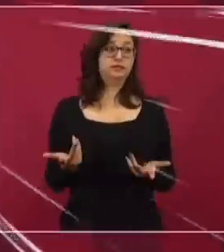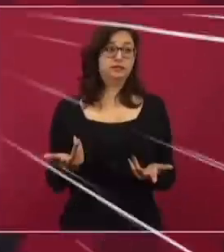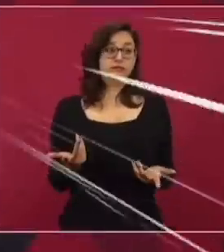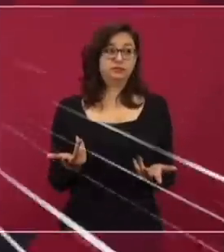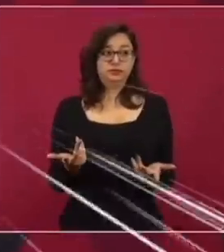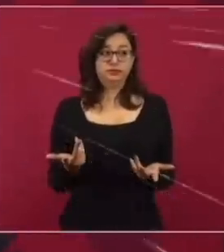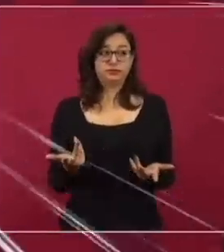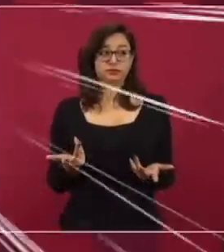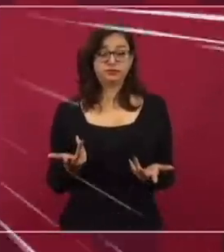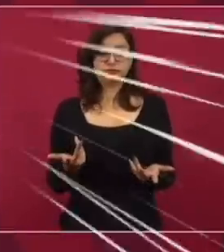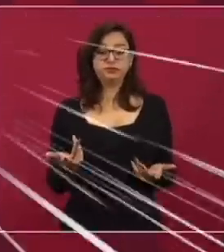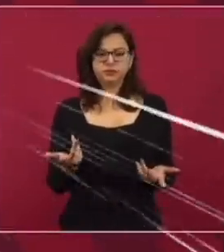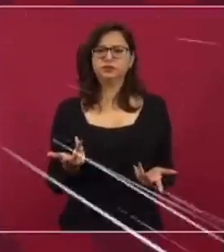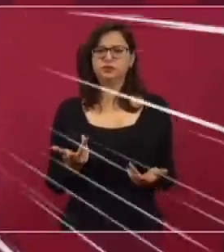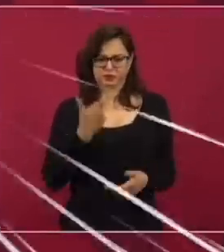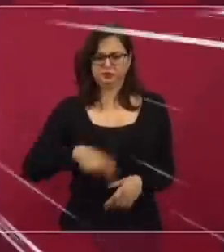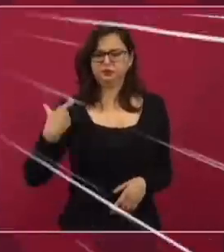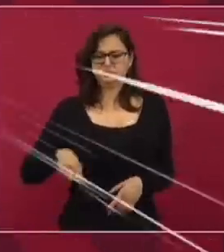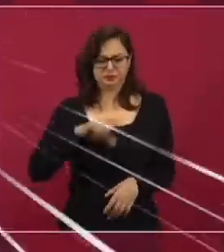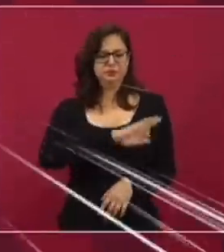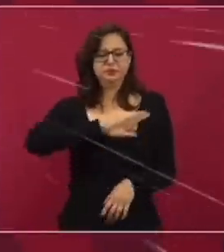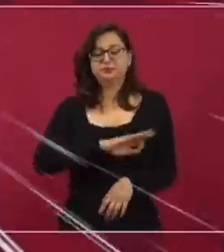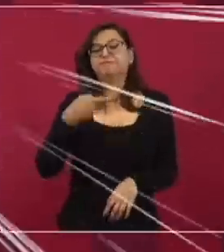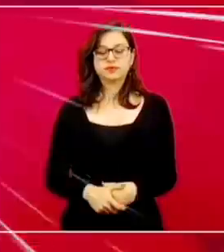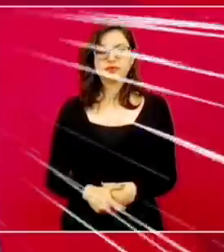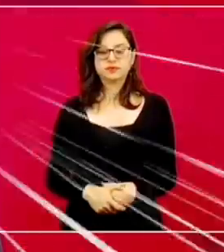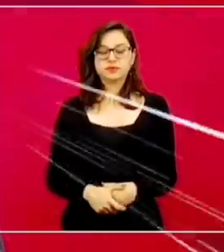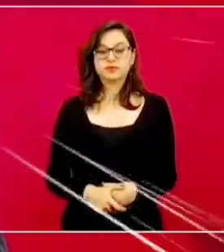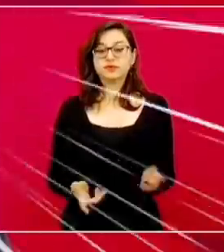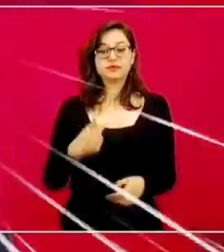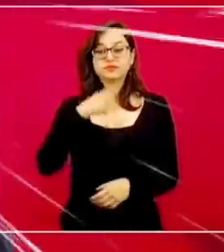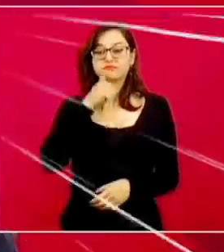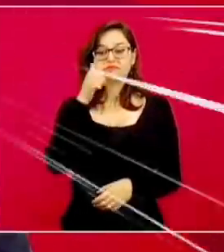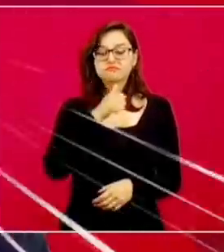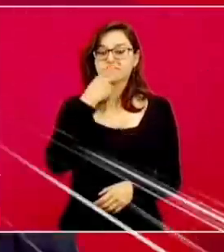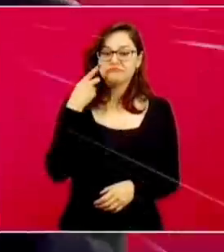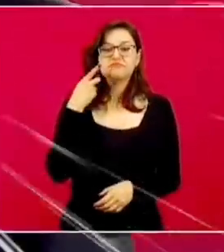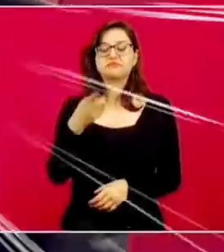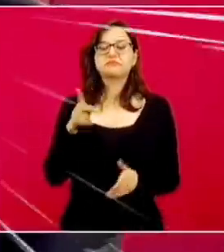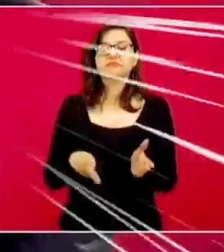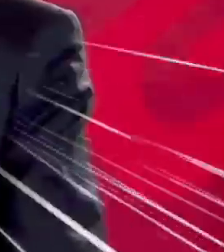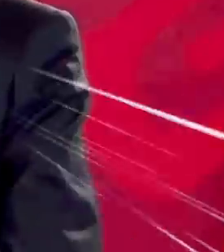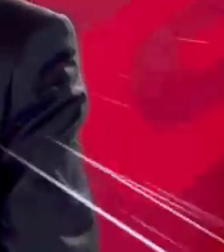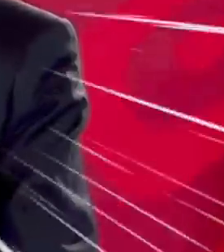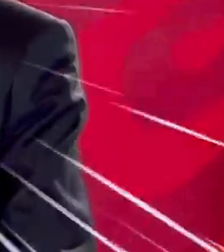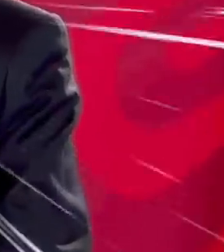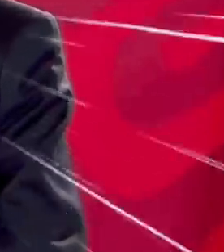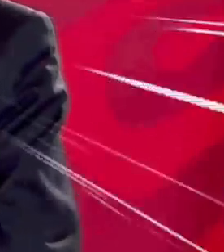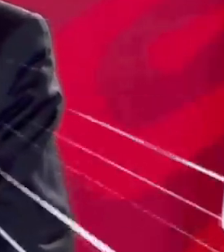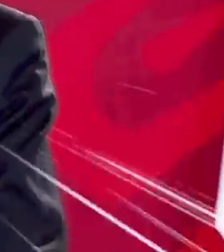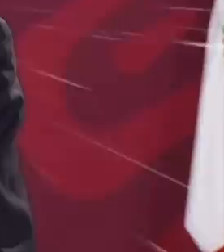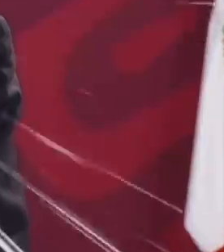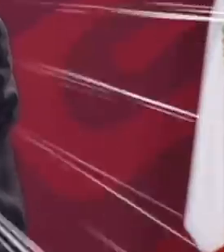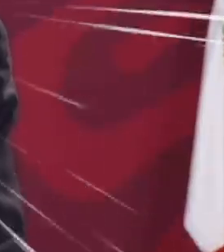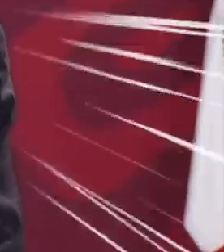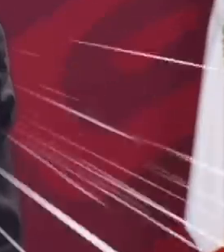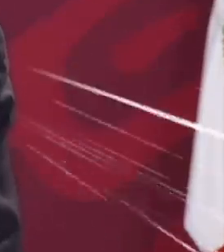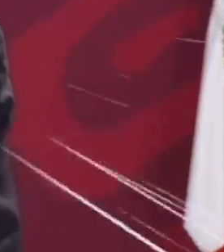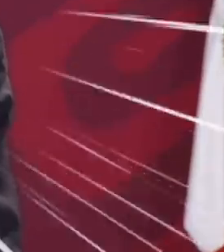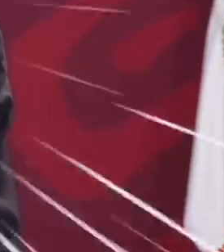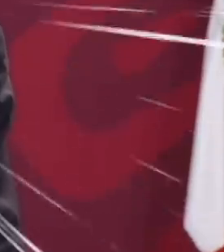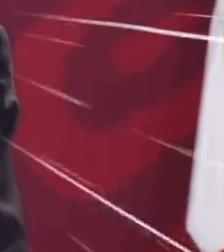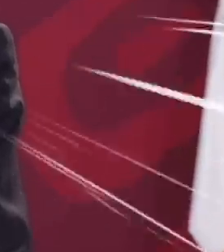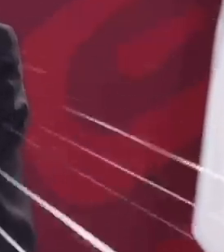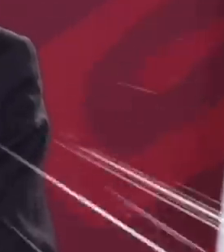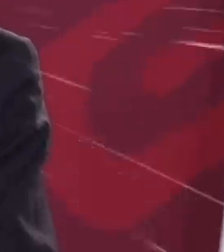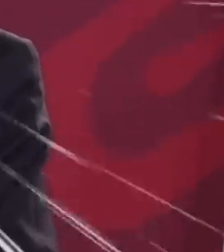eso produce una felicidad efímera, transitoria. Siempre digo que solo siendo buenos podemos ser felices. Y la felicidad no son